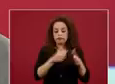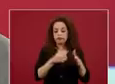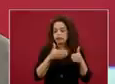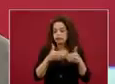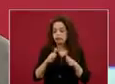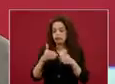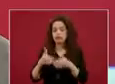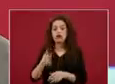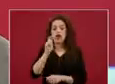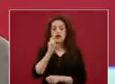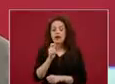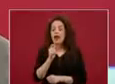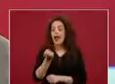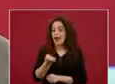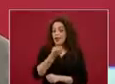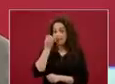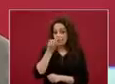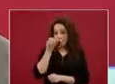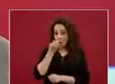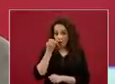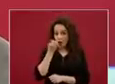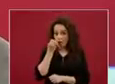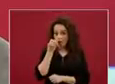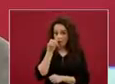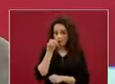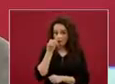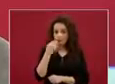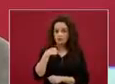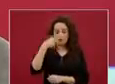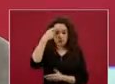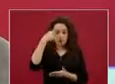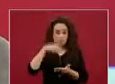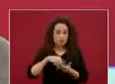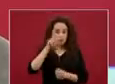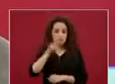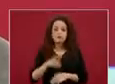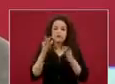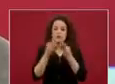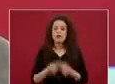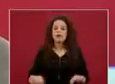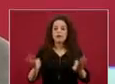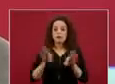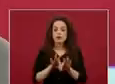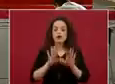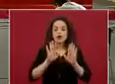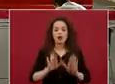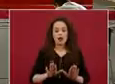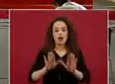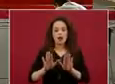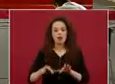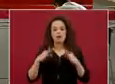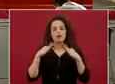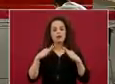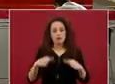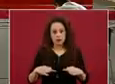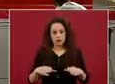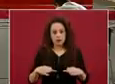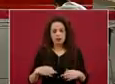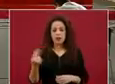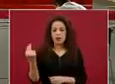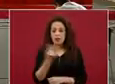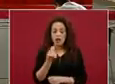recintos escolares en semáforo verde, considero que es importante guardar la calma, mantener la prudencia,